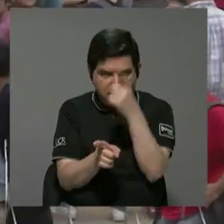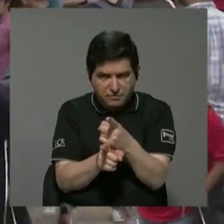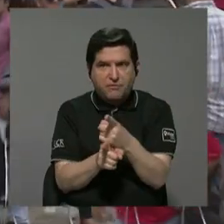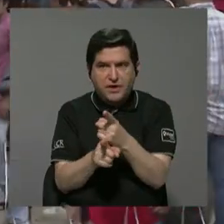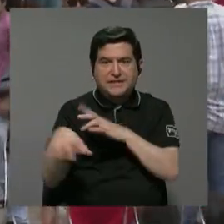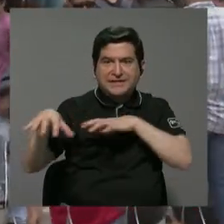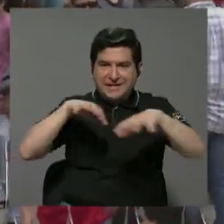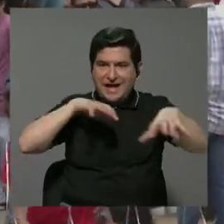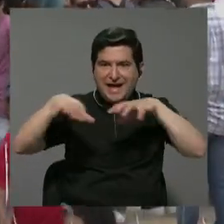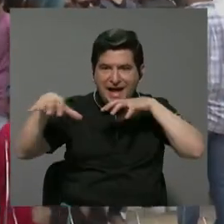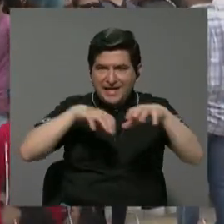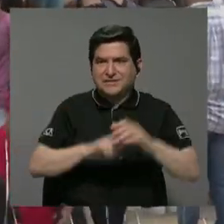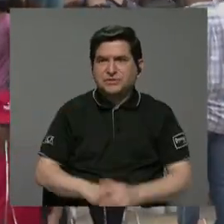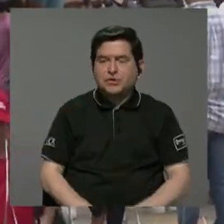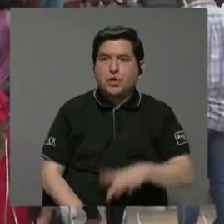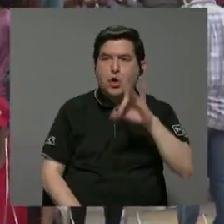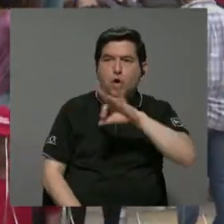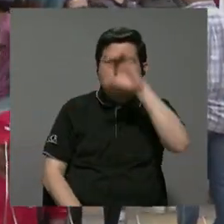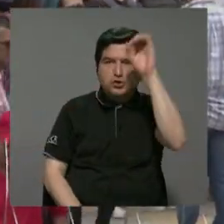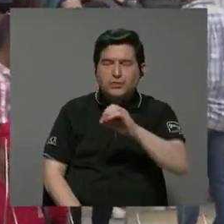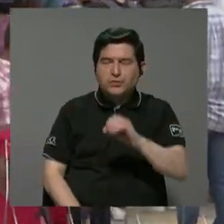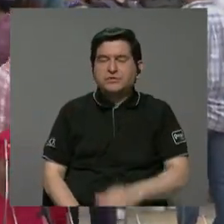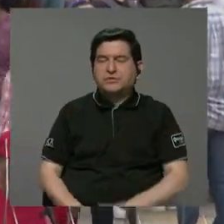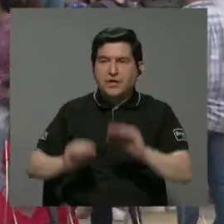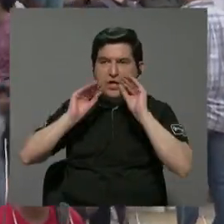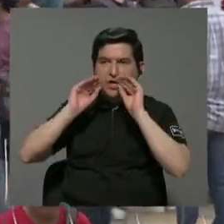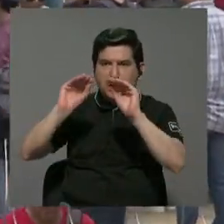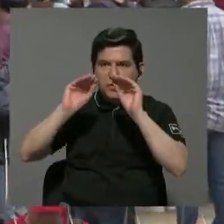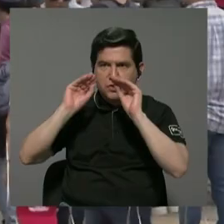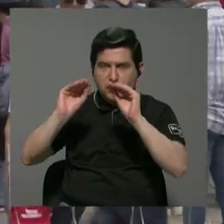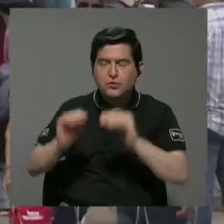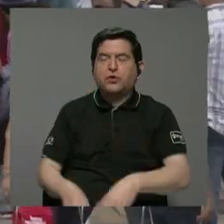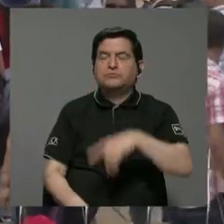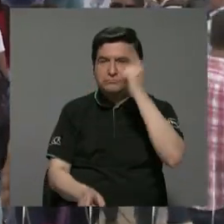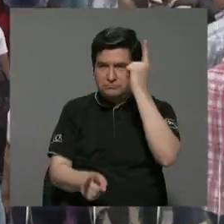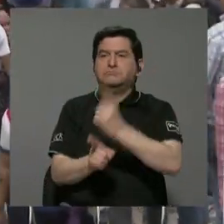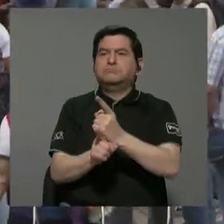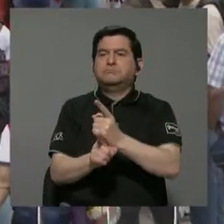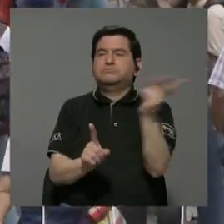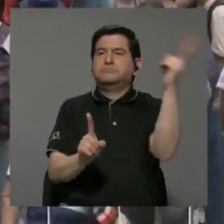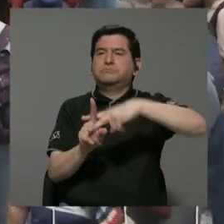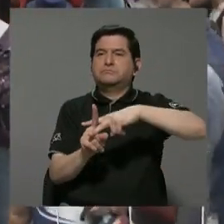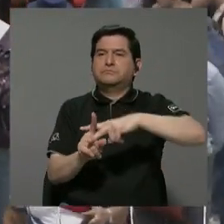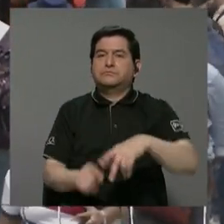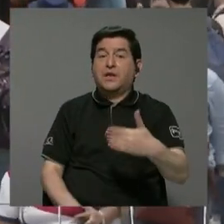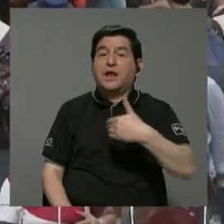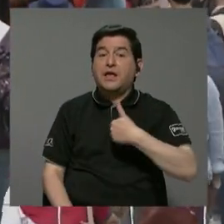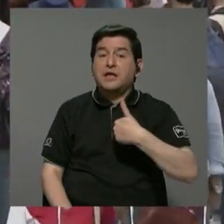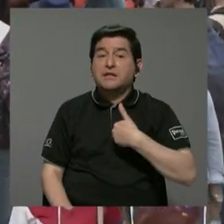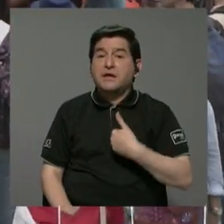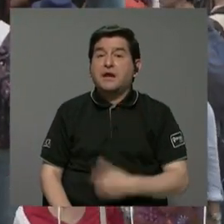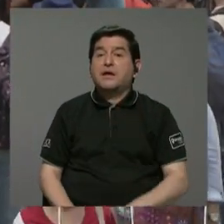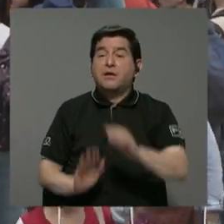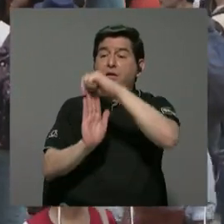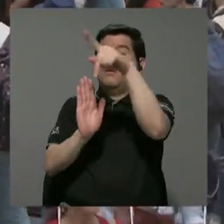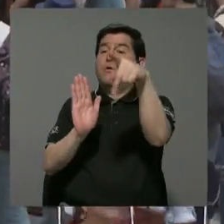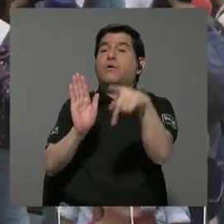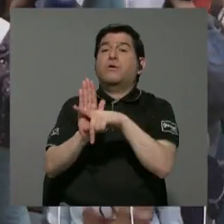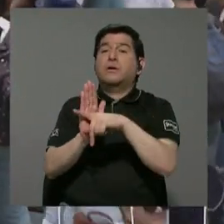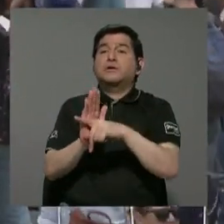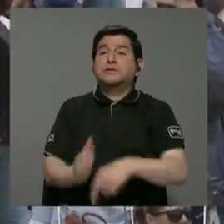en acciones para que el 8% en educación sea efectivo y tengamos lo que